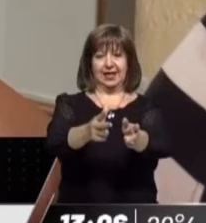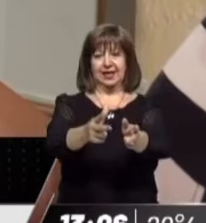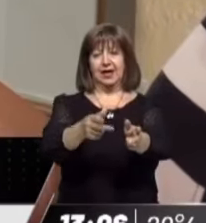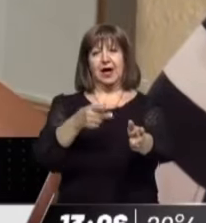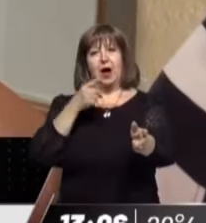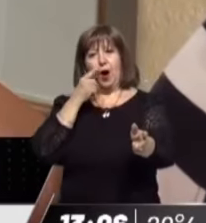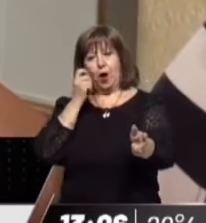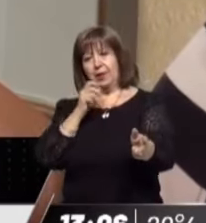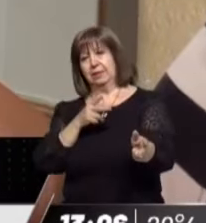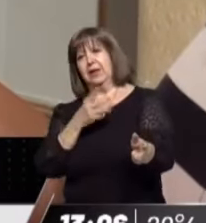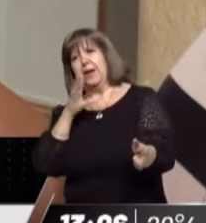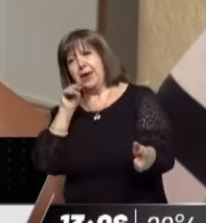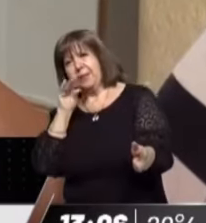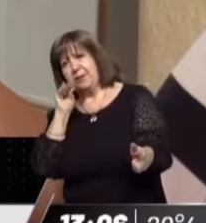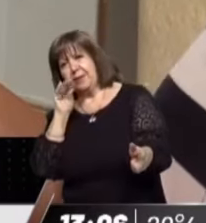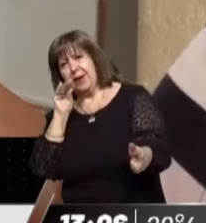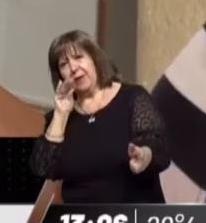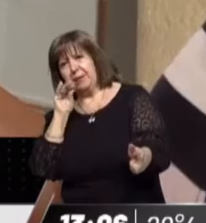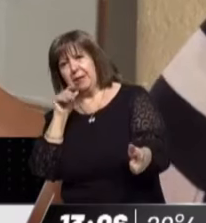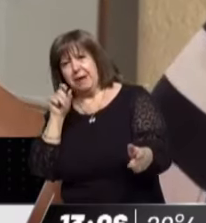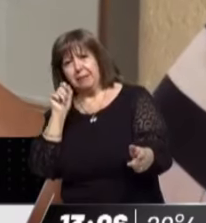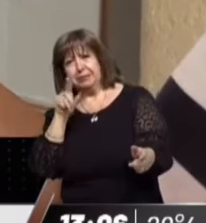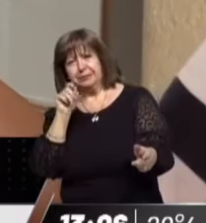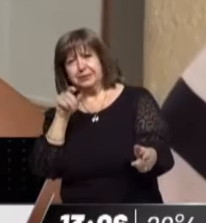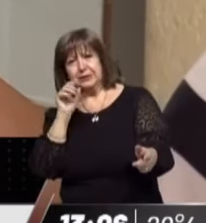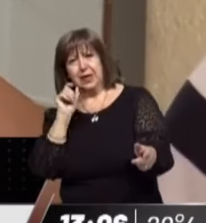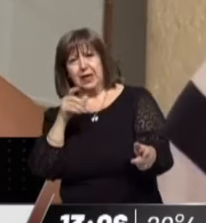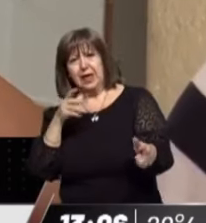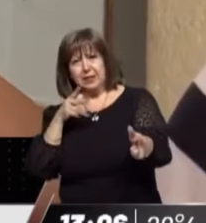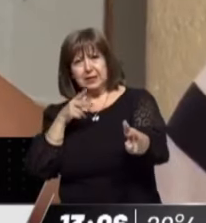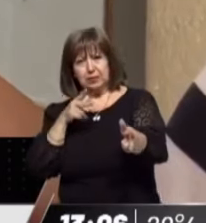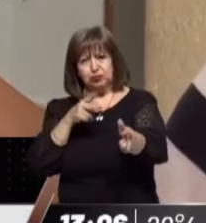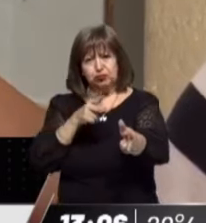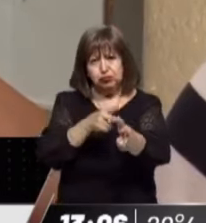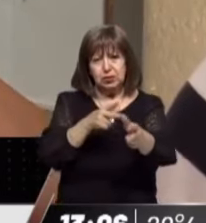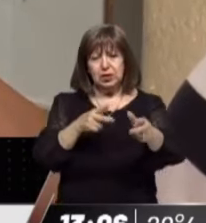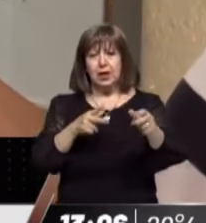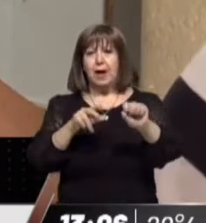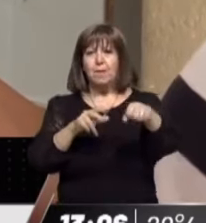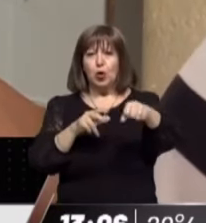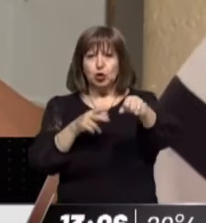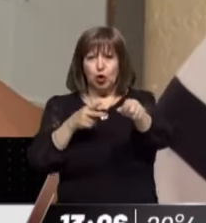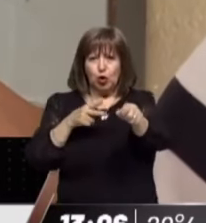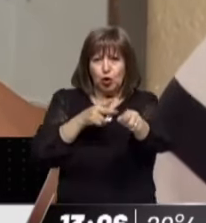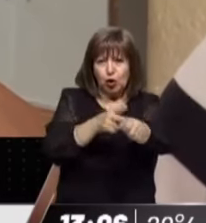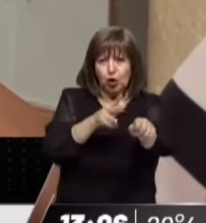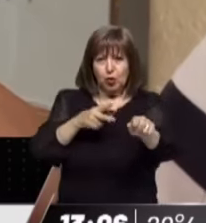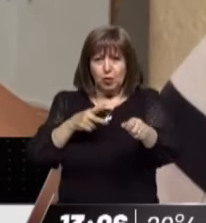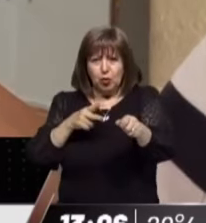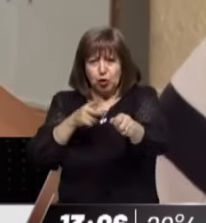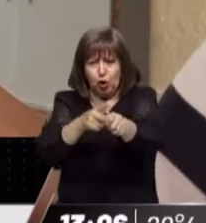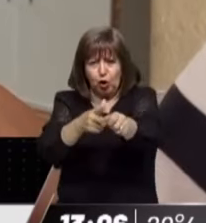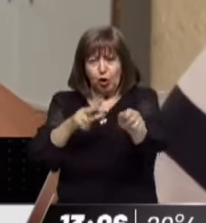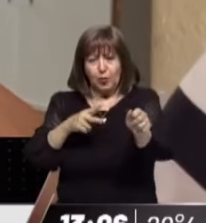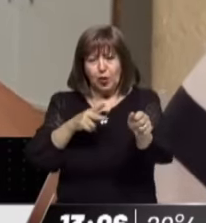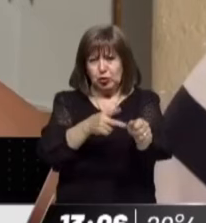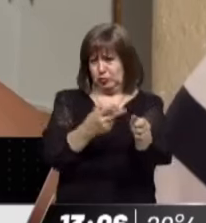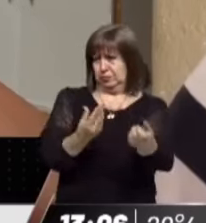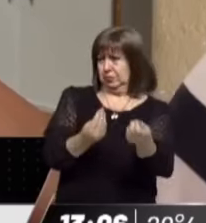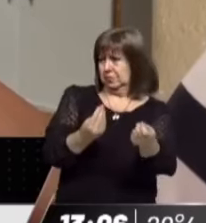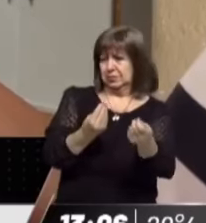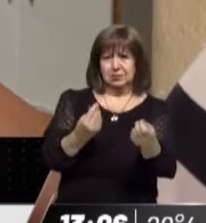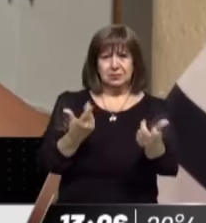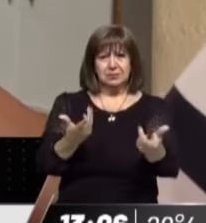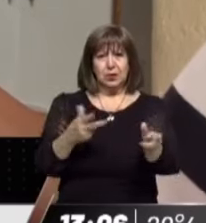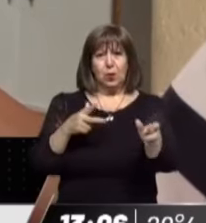a los pocos metros empieza a increpar y a tirarle la camioneta encima tanto a mi sobrino como a mi hijo y en una de esas